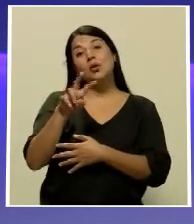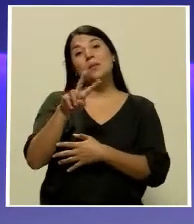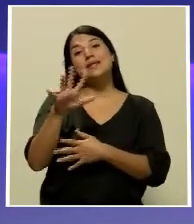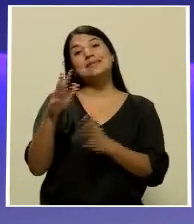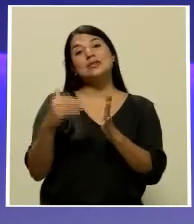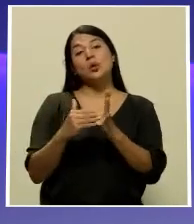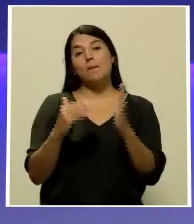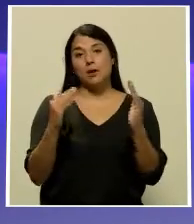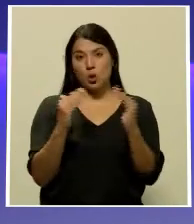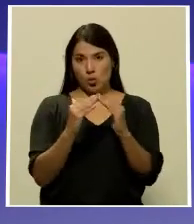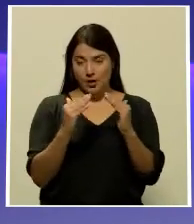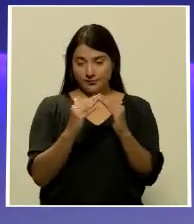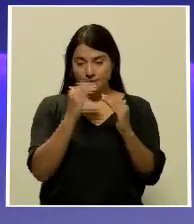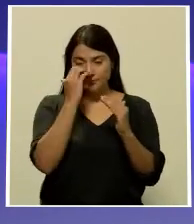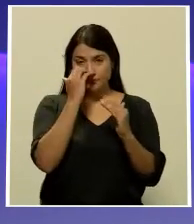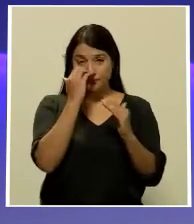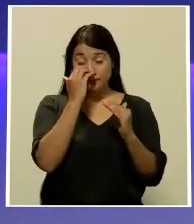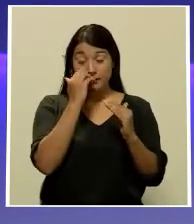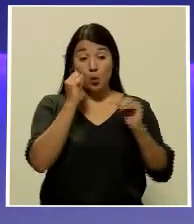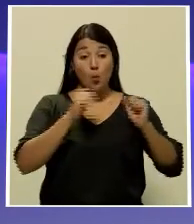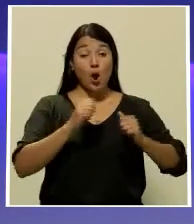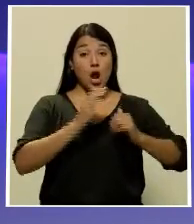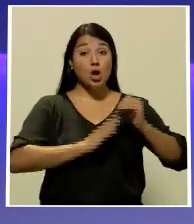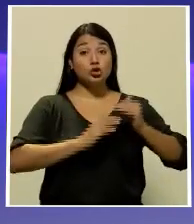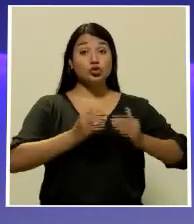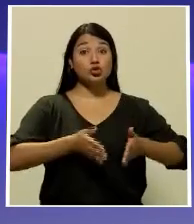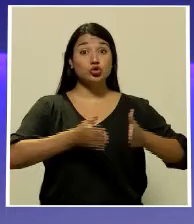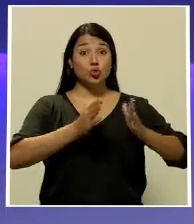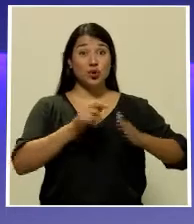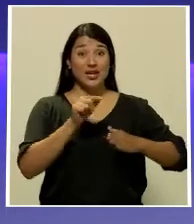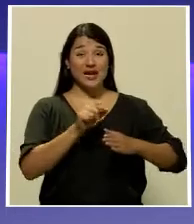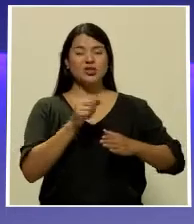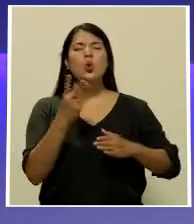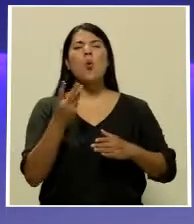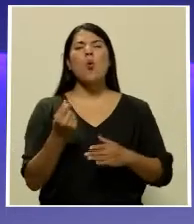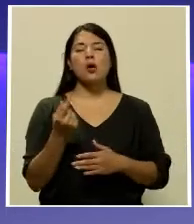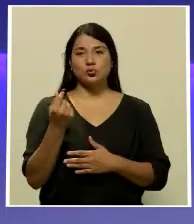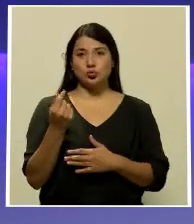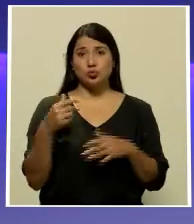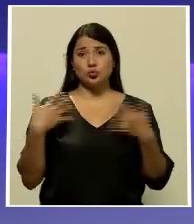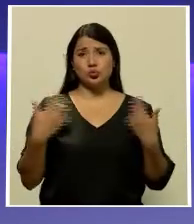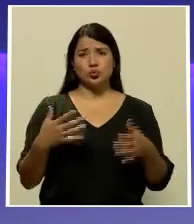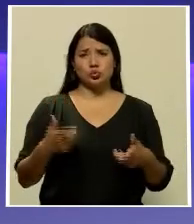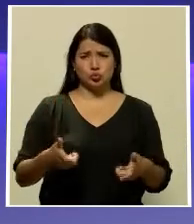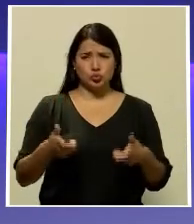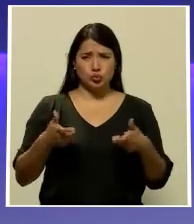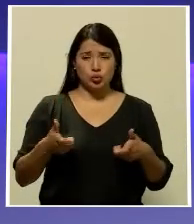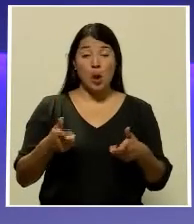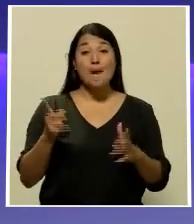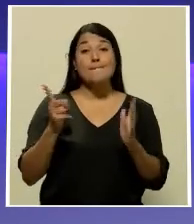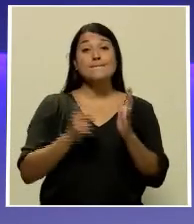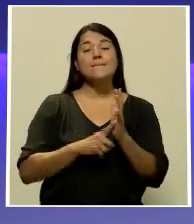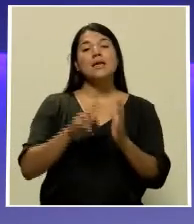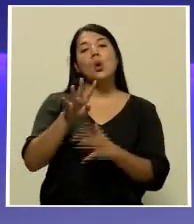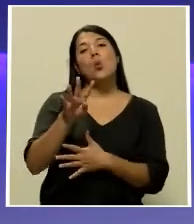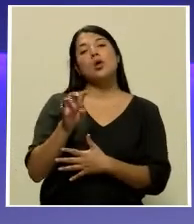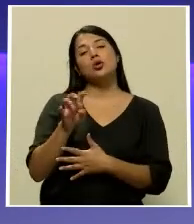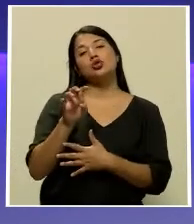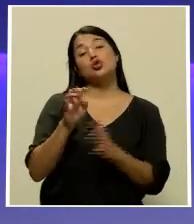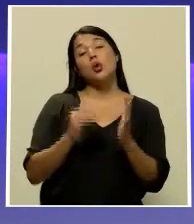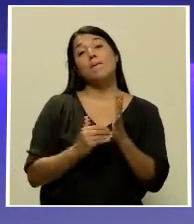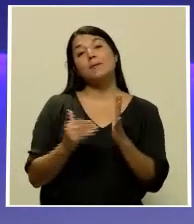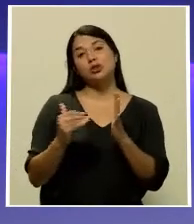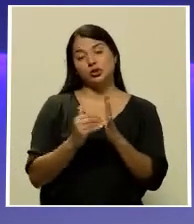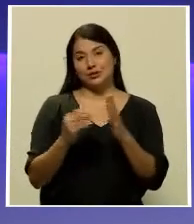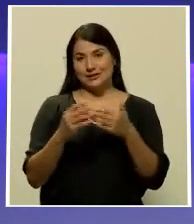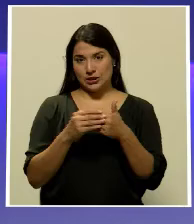hogares. La construcción de la obra demandó una inversión gigantesca, 1.400